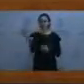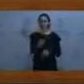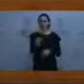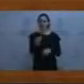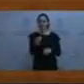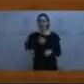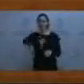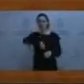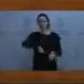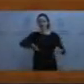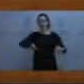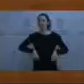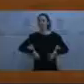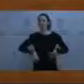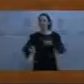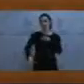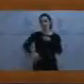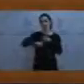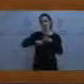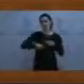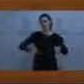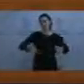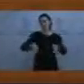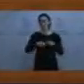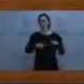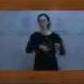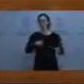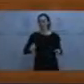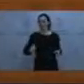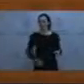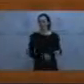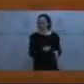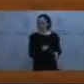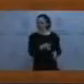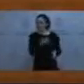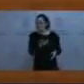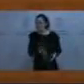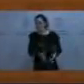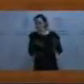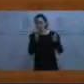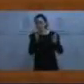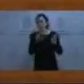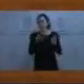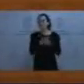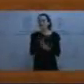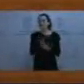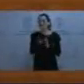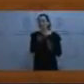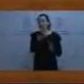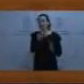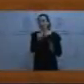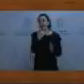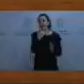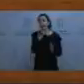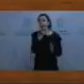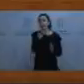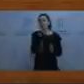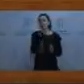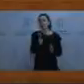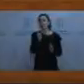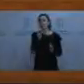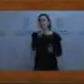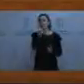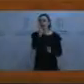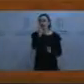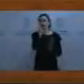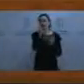Aceptaremos la enmienda que nos ha propuesto el Grupo Podemos, pues básicamente es lo mismo, lo que han simplemente retirado la palabra retributiva